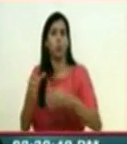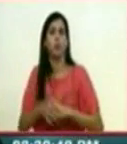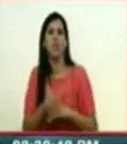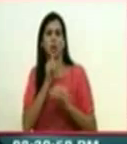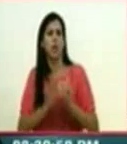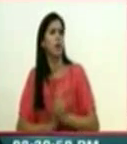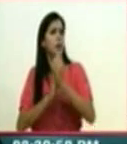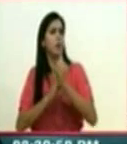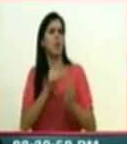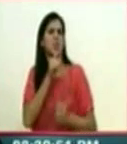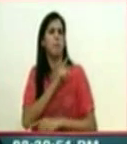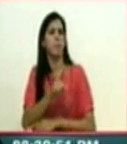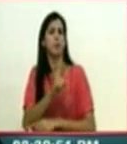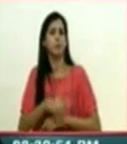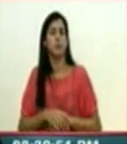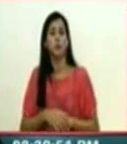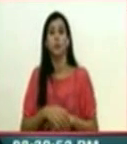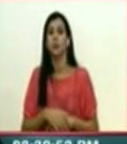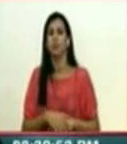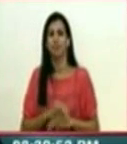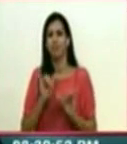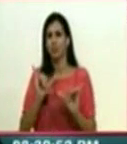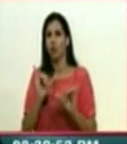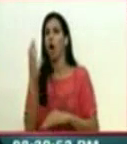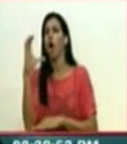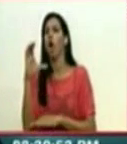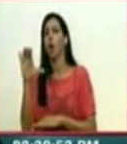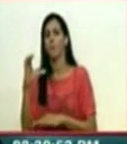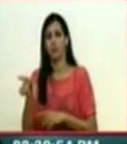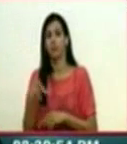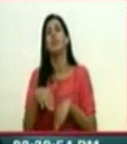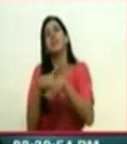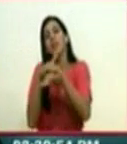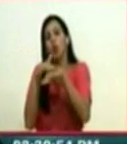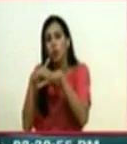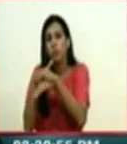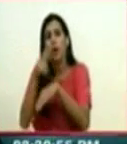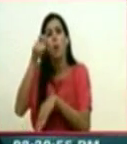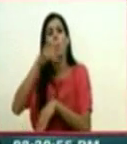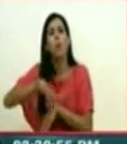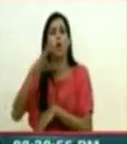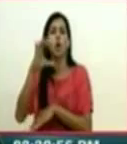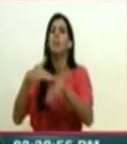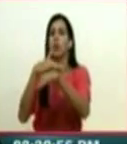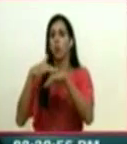dirigidos dentro de un plan muy a la colombiana. Me perdona el pueblo de Colombia.